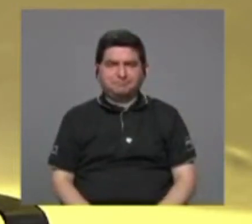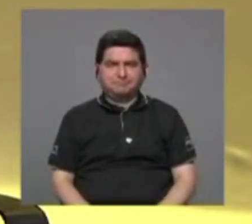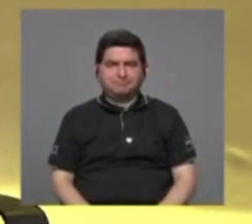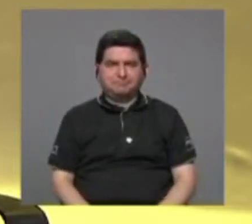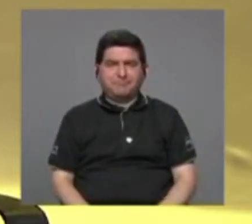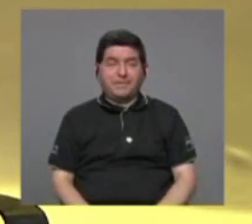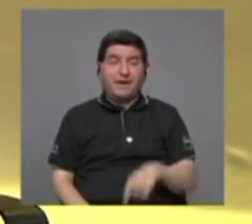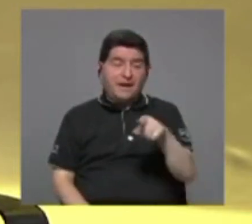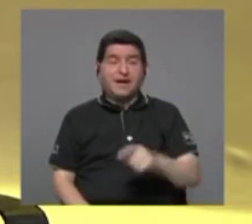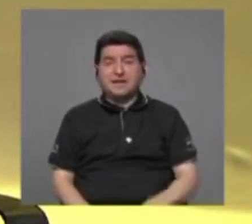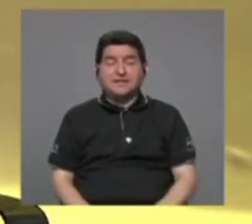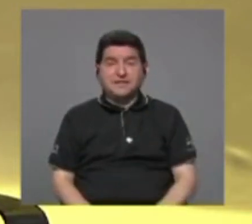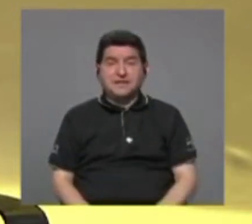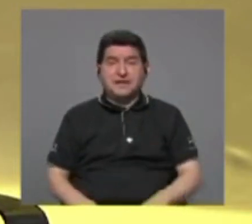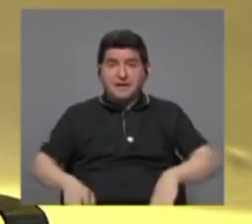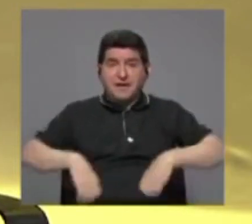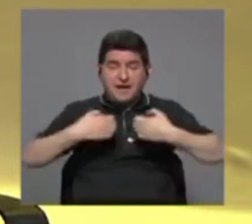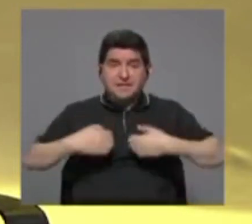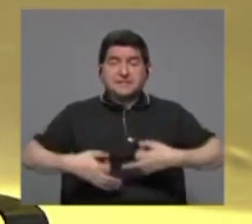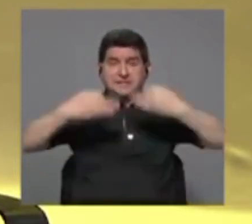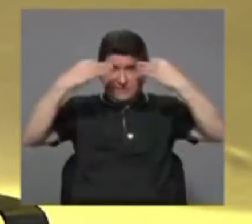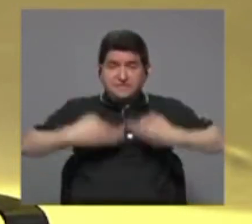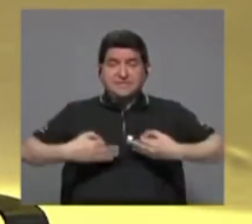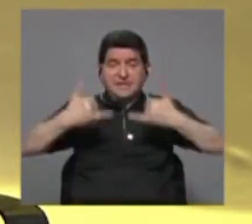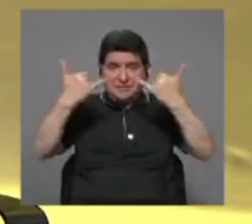está físicamente CONARE.